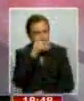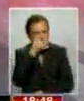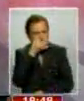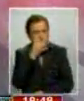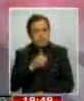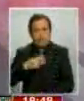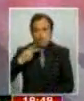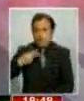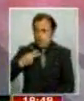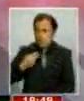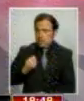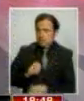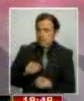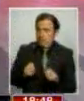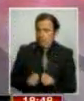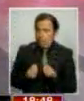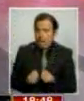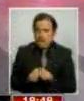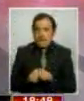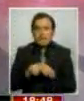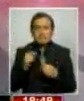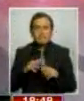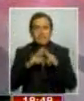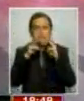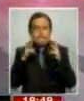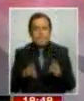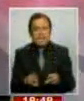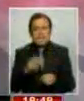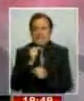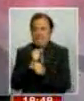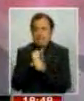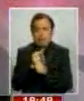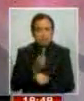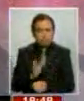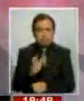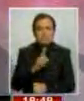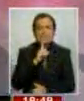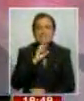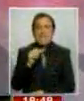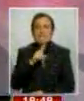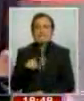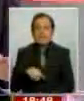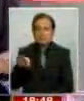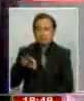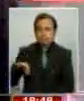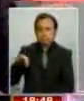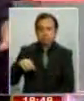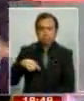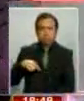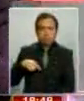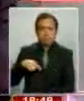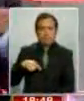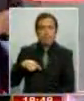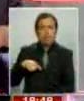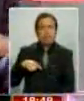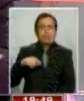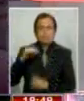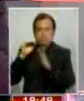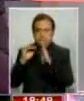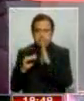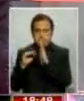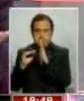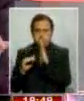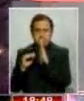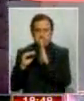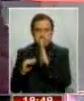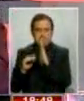buena noticia, digamos, el mercado del trabajo, digamos, mantuvo, digamos, la tasa, digamos, de desempleo, ha estado activo a pesar de esto, de este